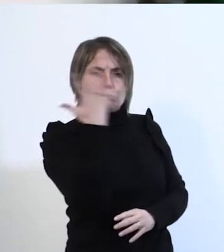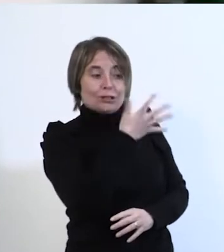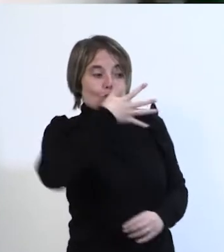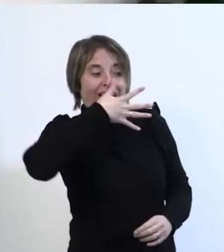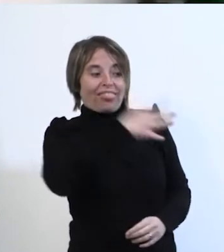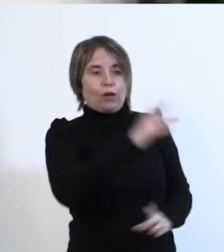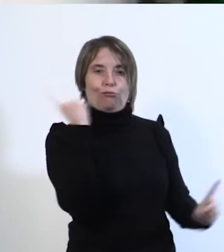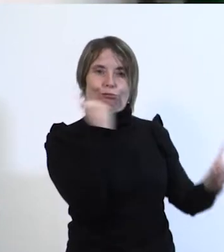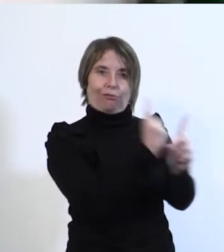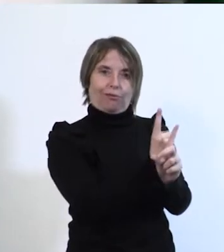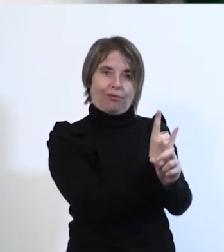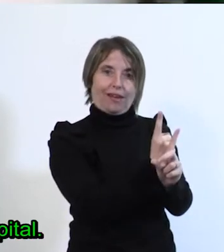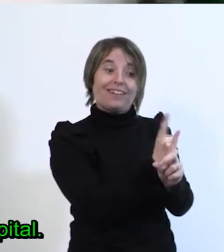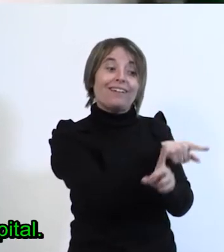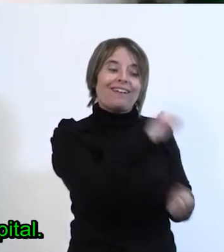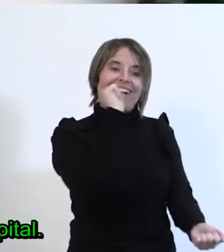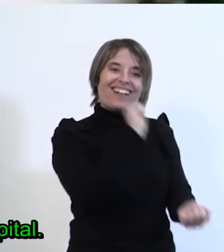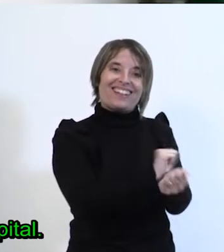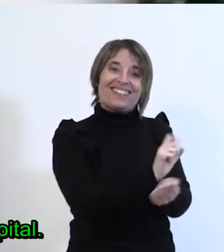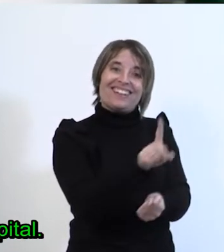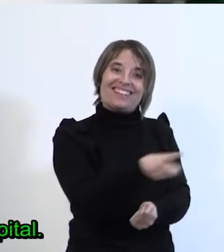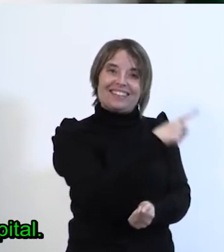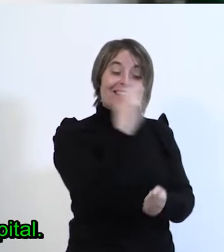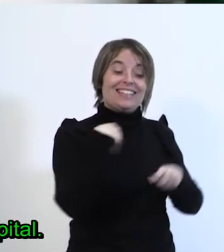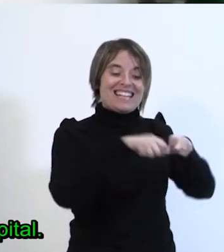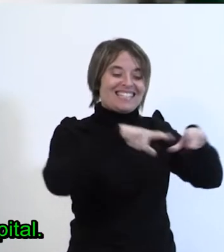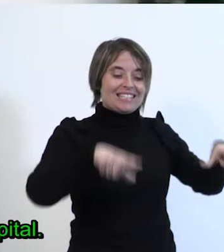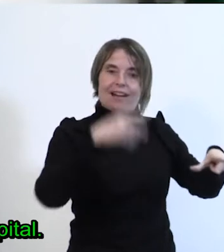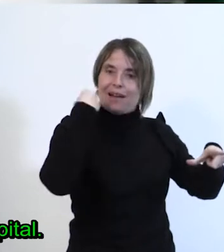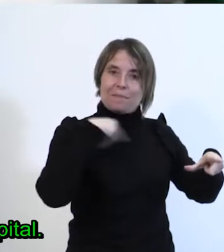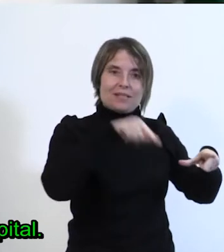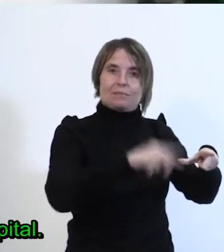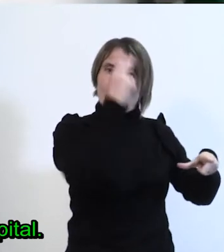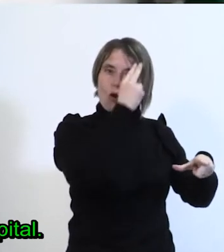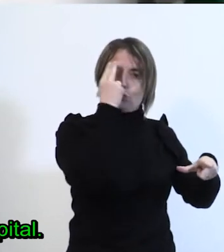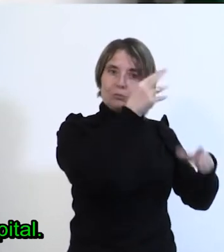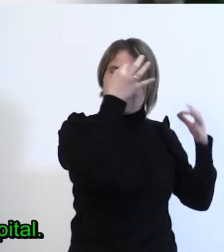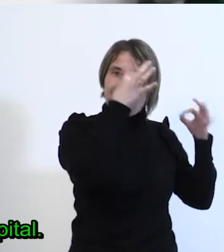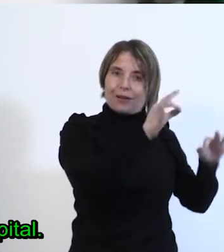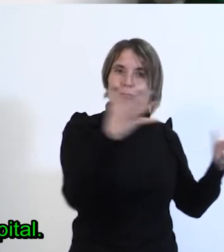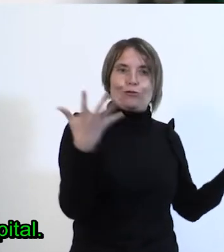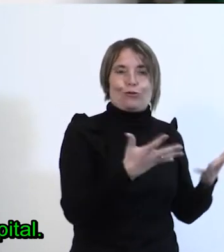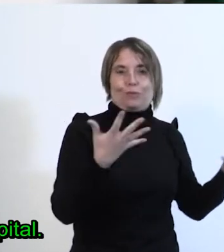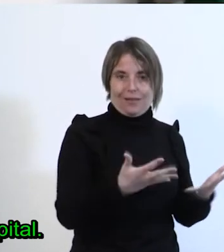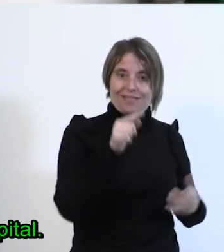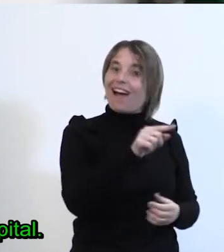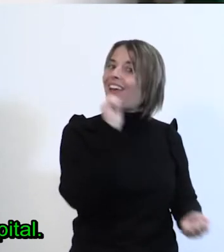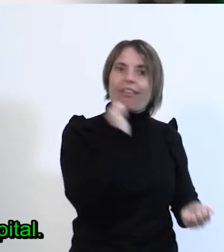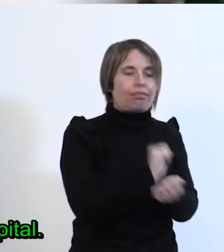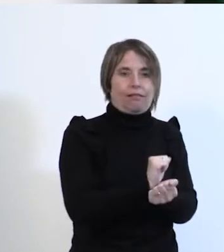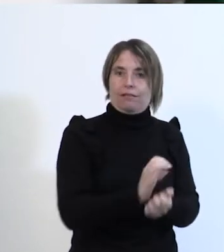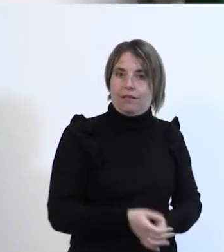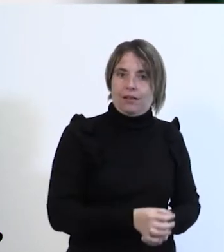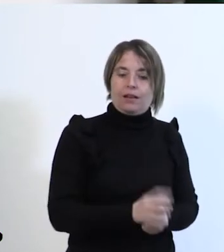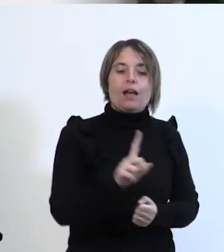sospechosa y la denuncian. Y la detienen en la misma sala de atención de emergencia del